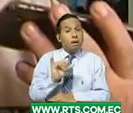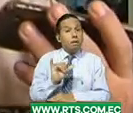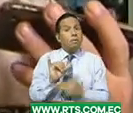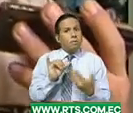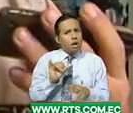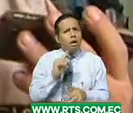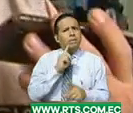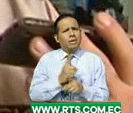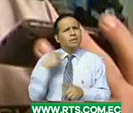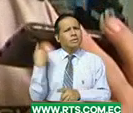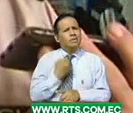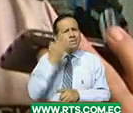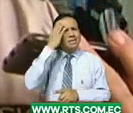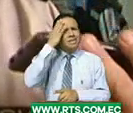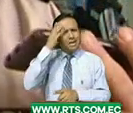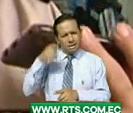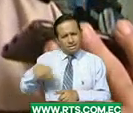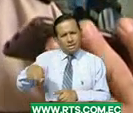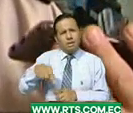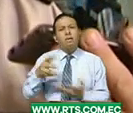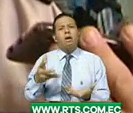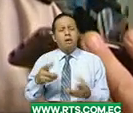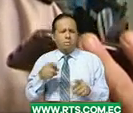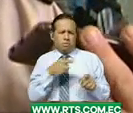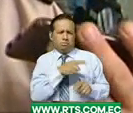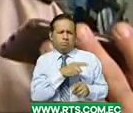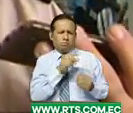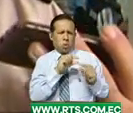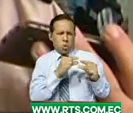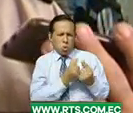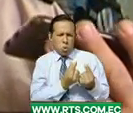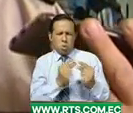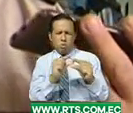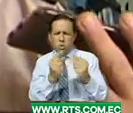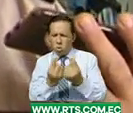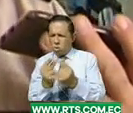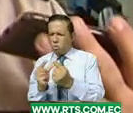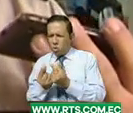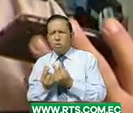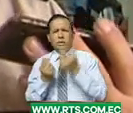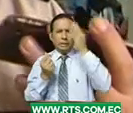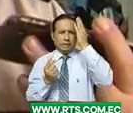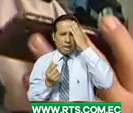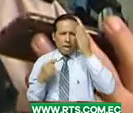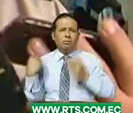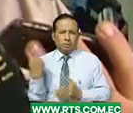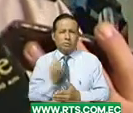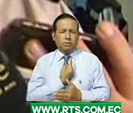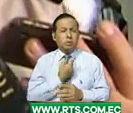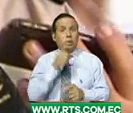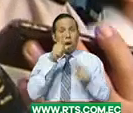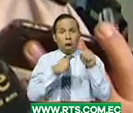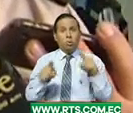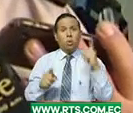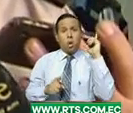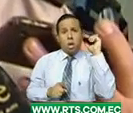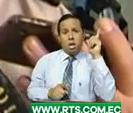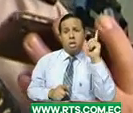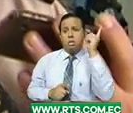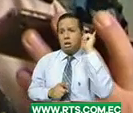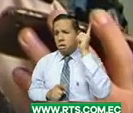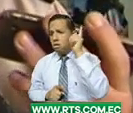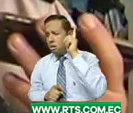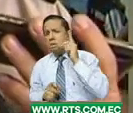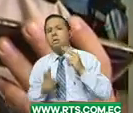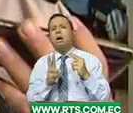Nosotros sabemos específicamente cuáles son las bandas o cuál es la cabecilla, quién mandó a matar y todo, pero nosotros estamos haciendo con la